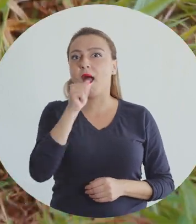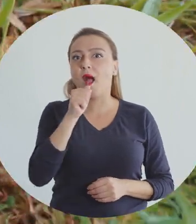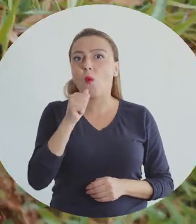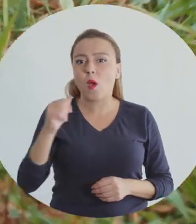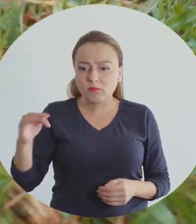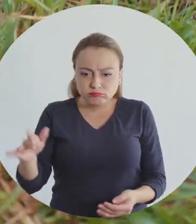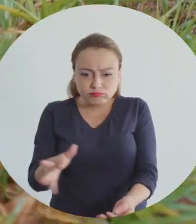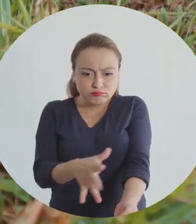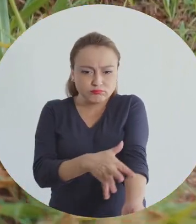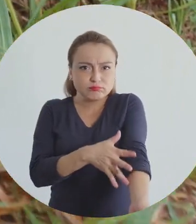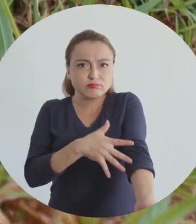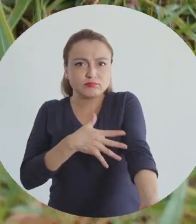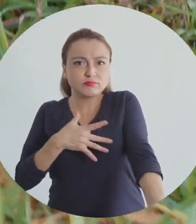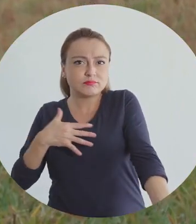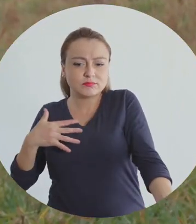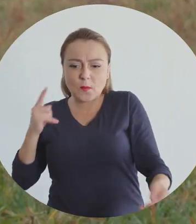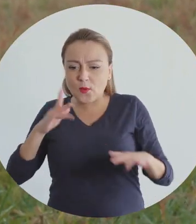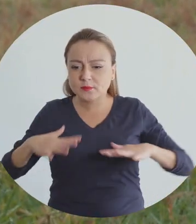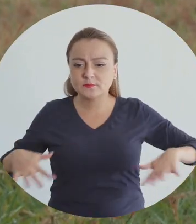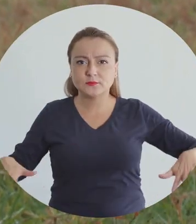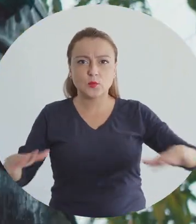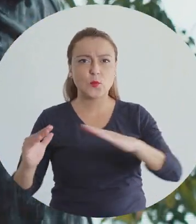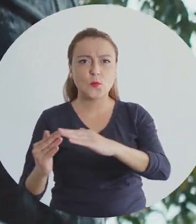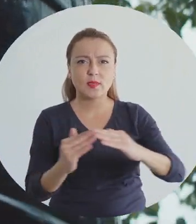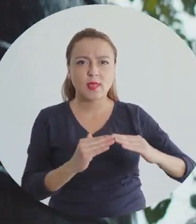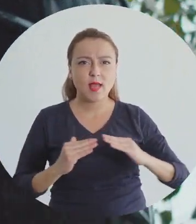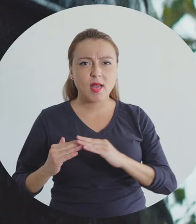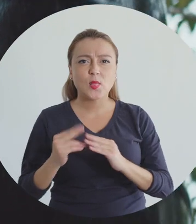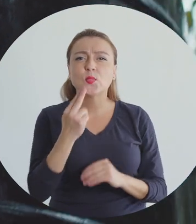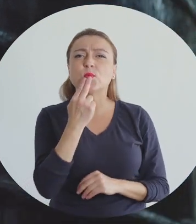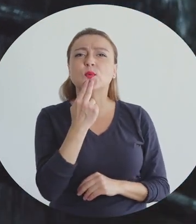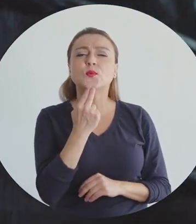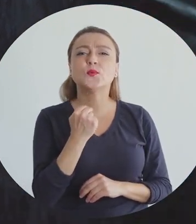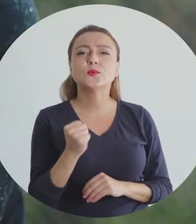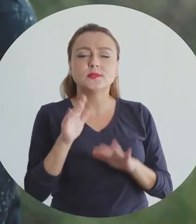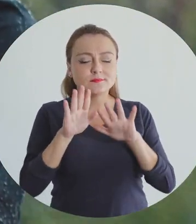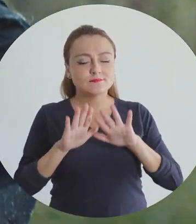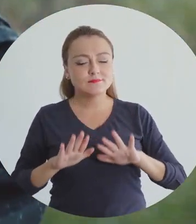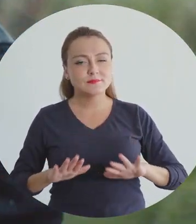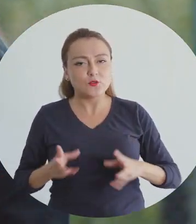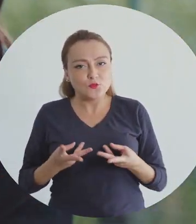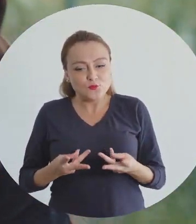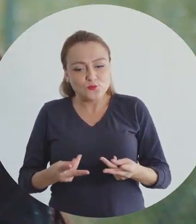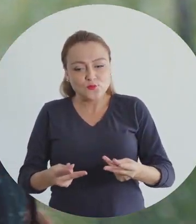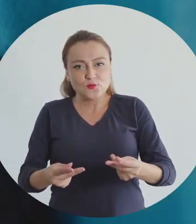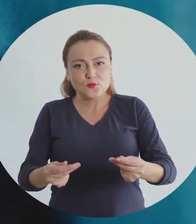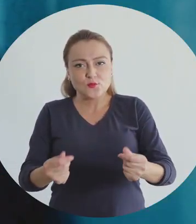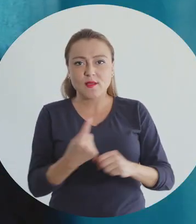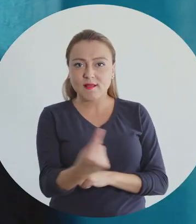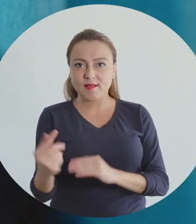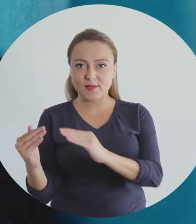agua. Agua que corre por las venas de su comunidad, agua dulce, alerta y serena que fluye hacia cada